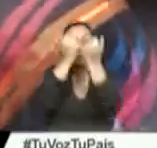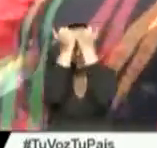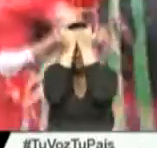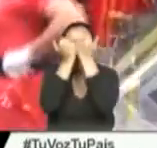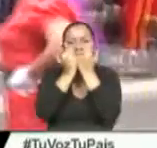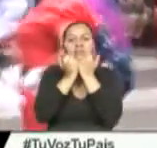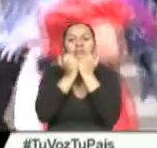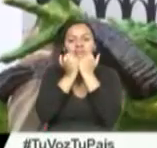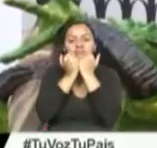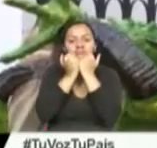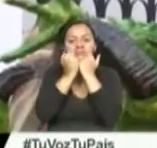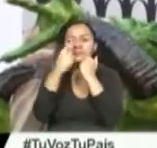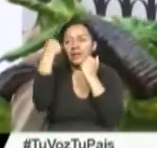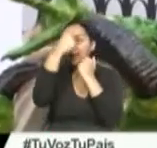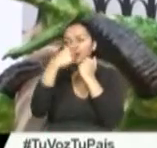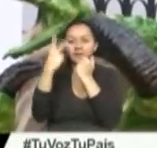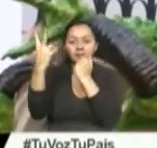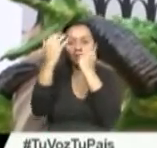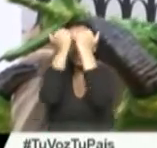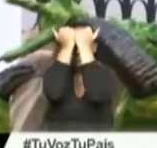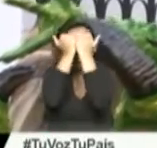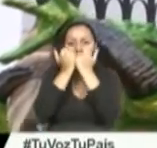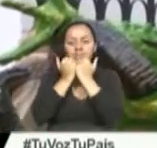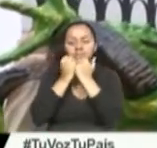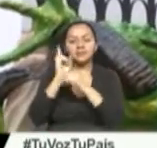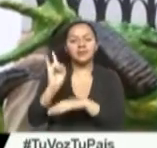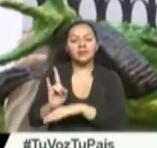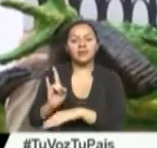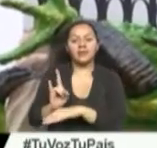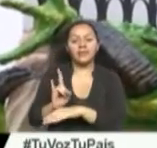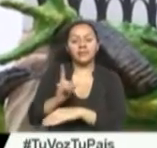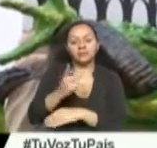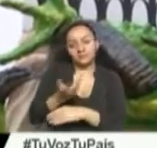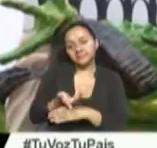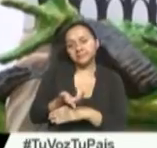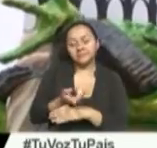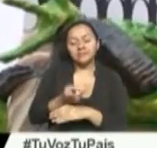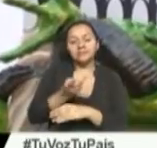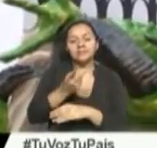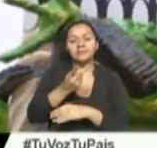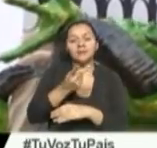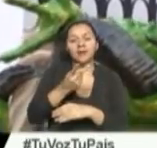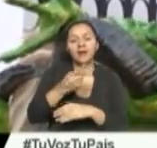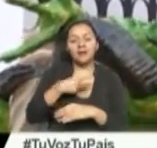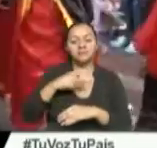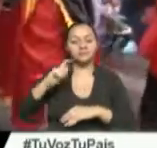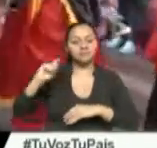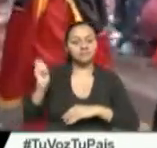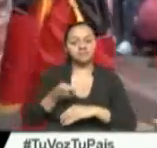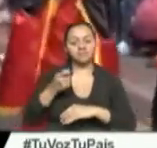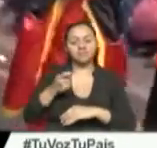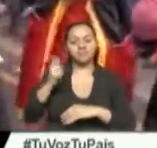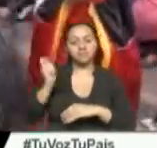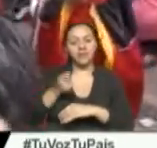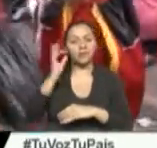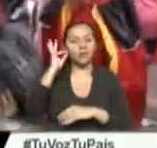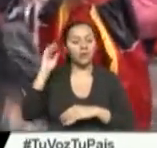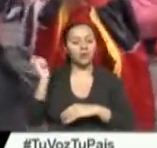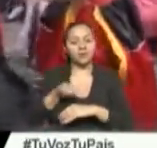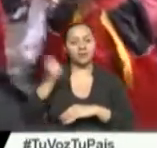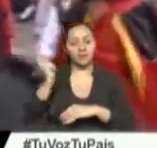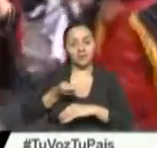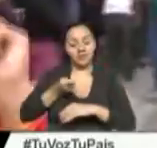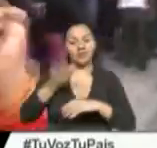Y ellos se vestían de diablo, se ponían una máscara con un juguete para mandarles pegando. Del 1 al 6 de